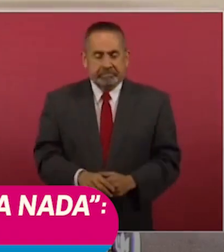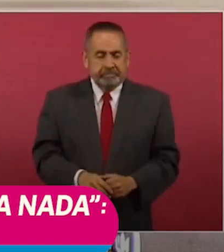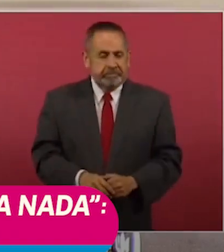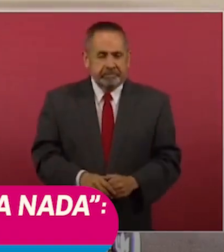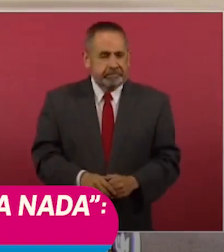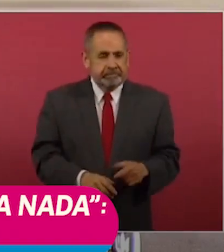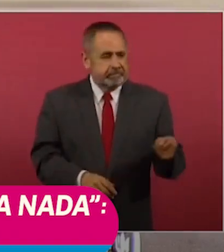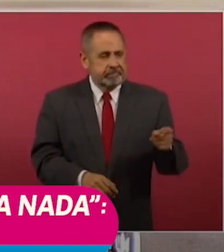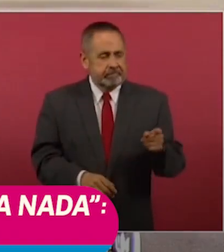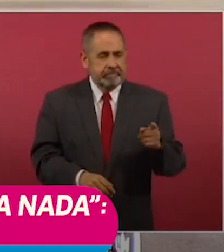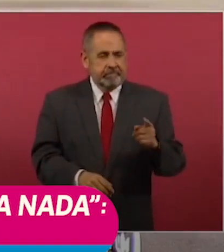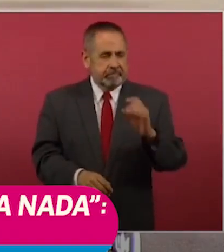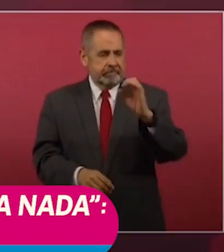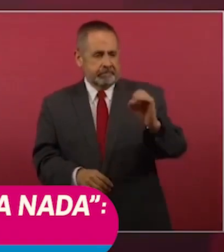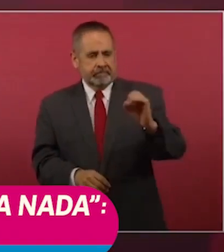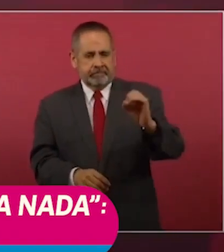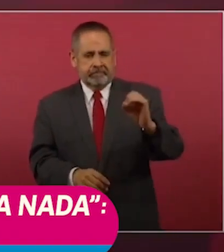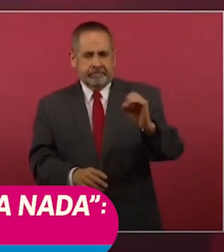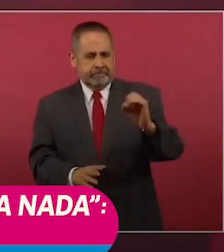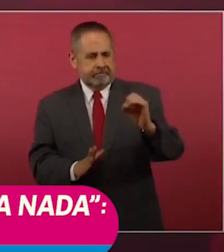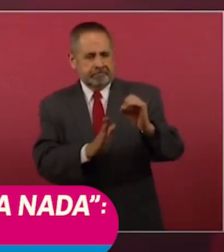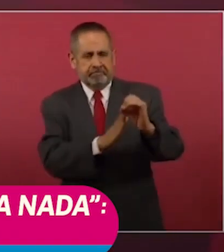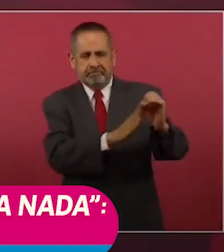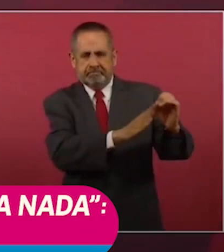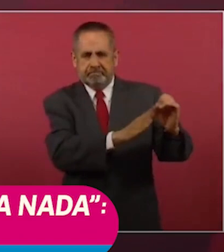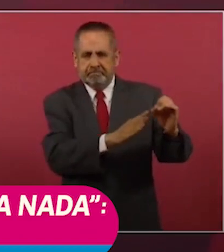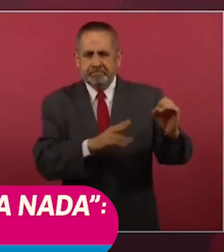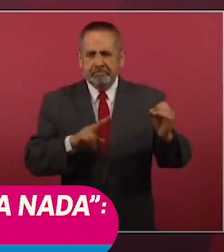es un cero a la izquierda,